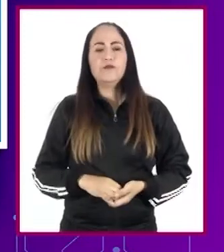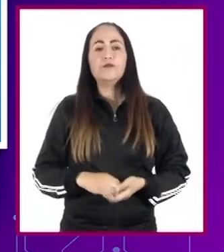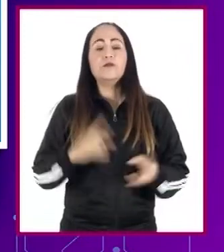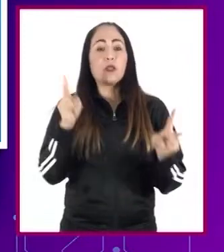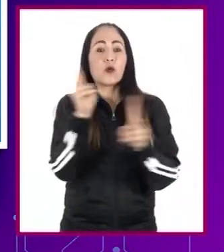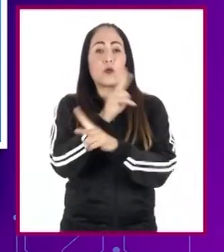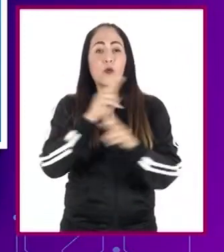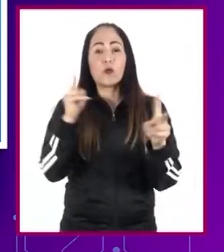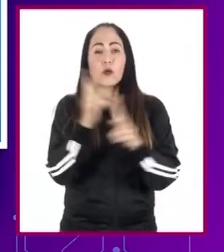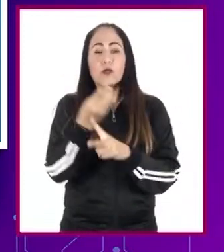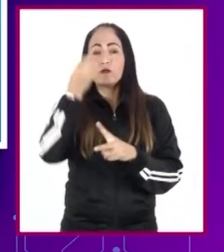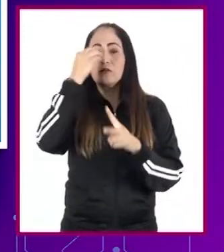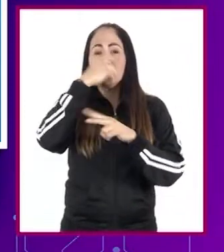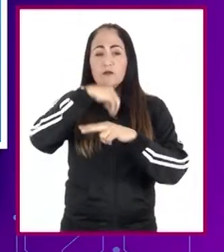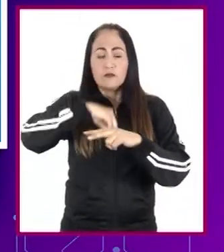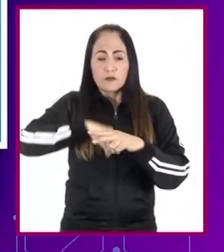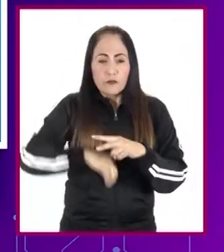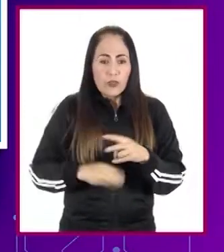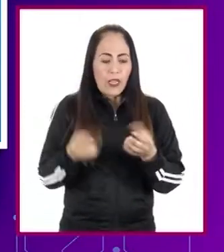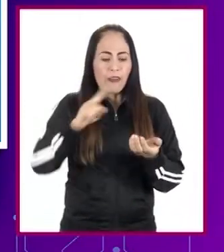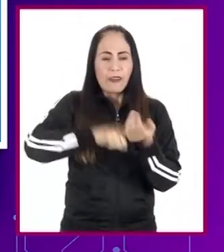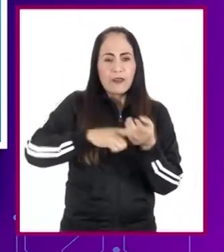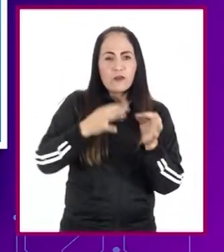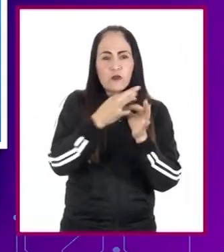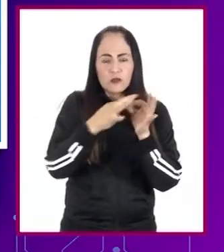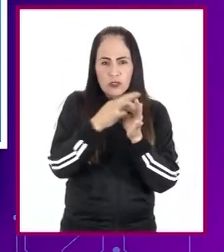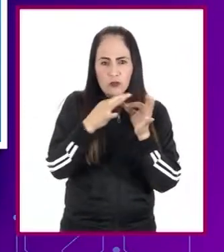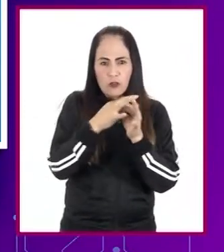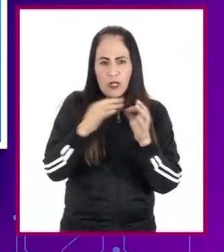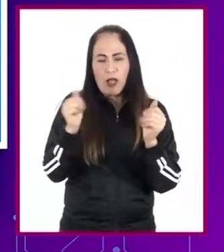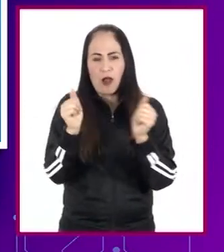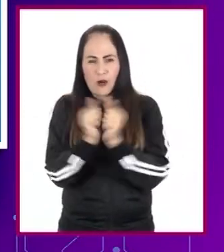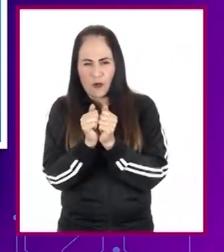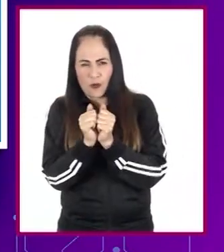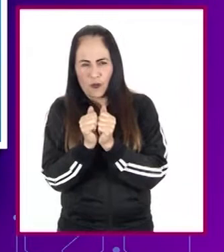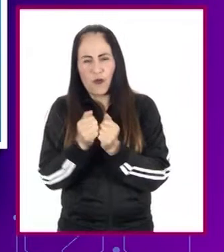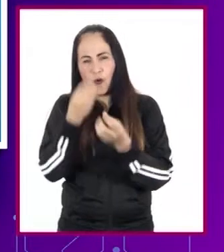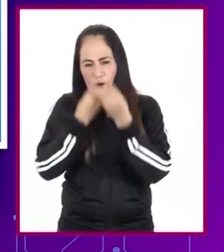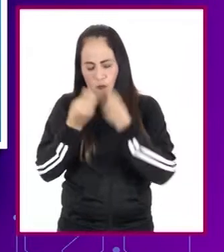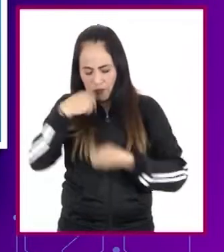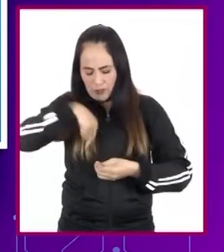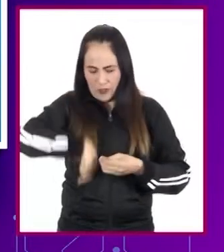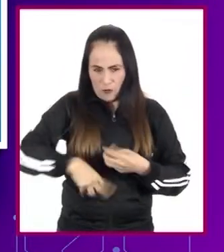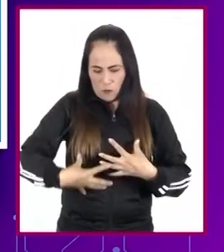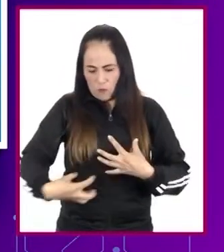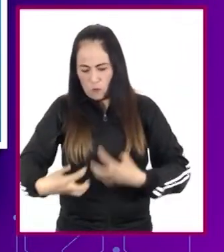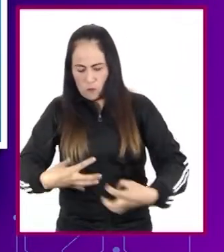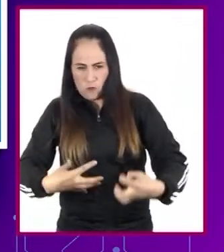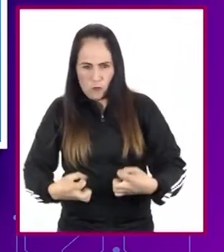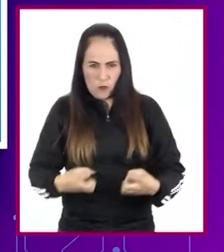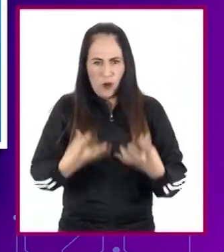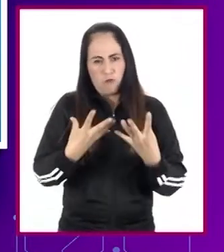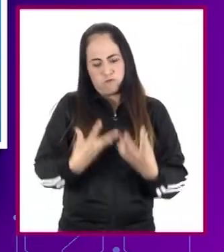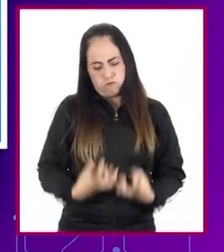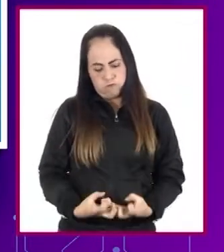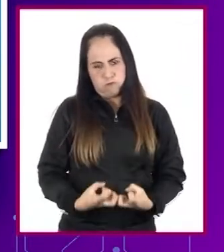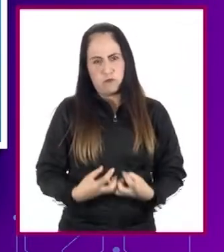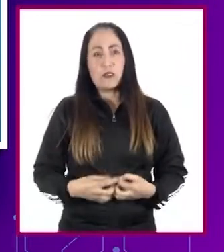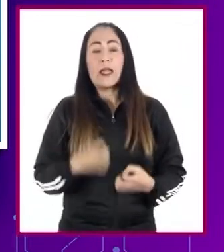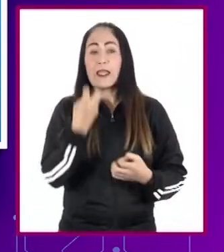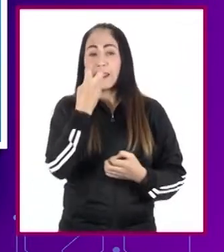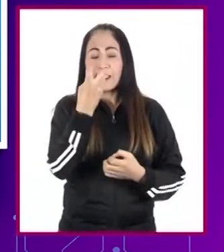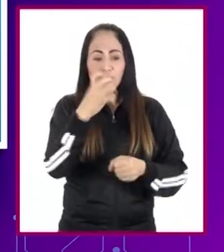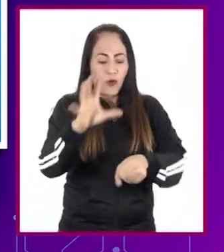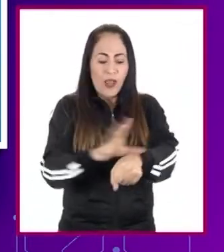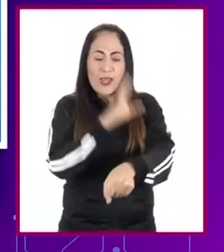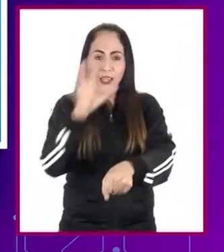nuestras células y se combina lentamente con los nutrimentos y los oxida. Cuando esto sucede, se libera energía y se